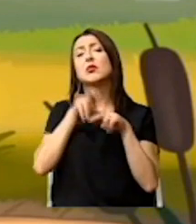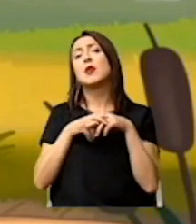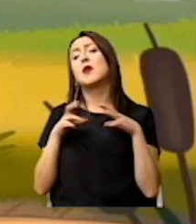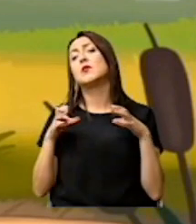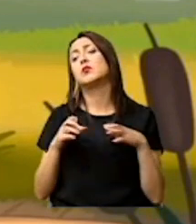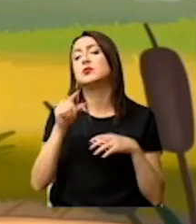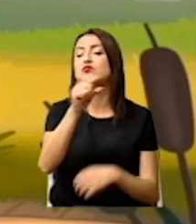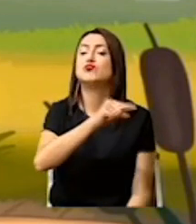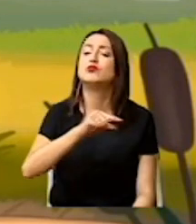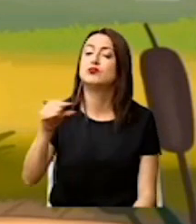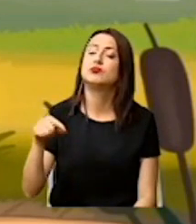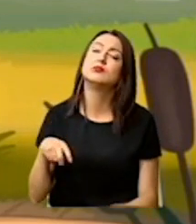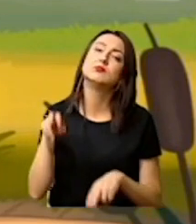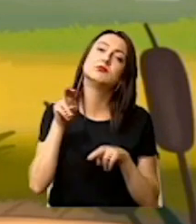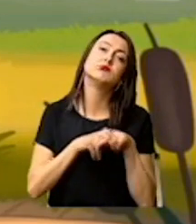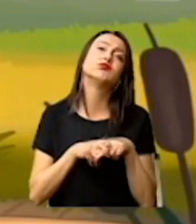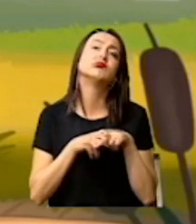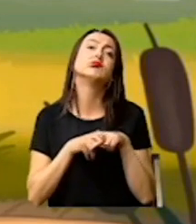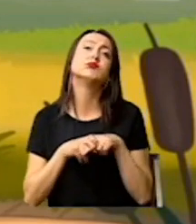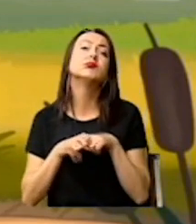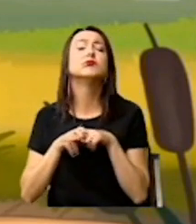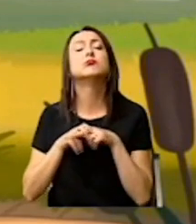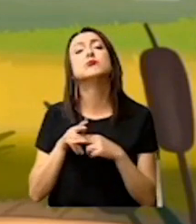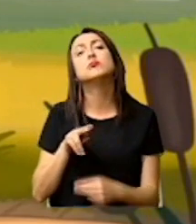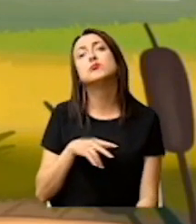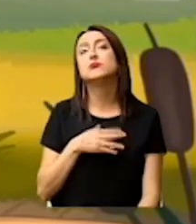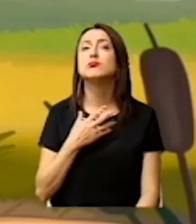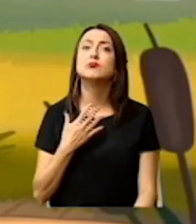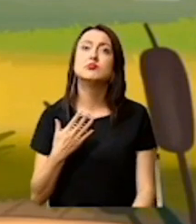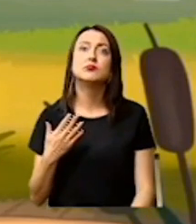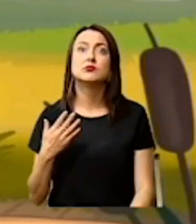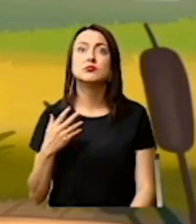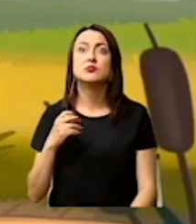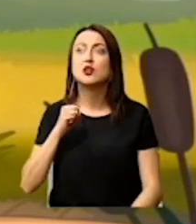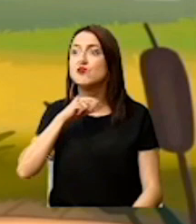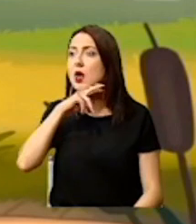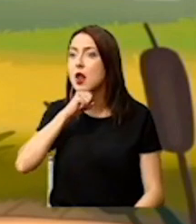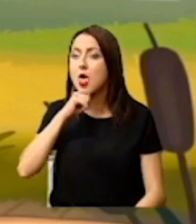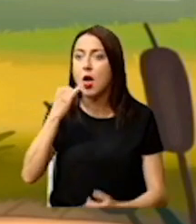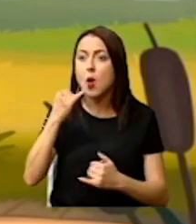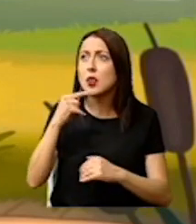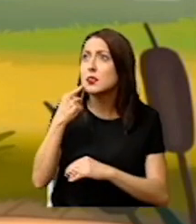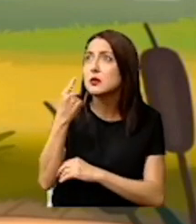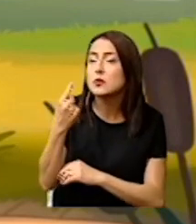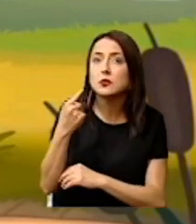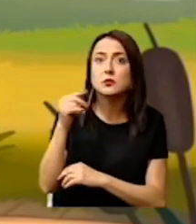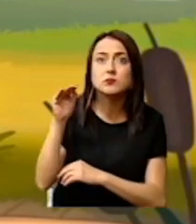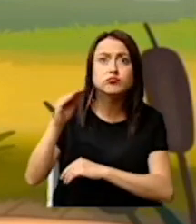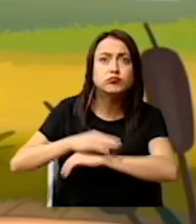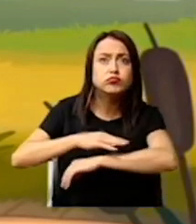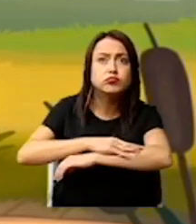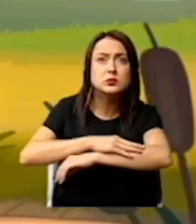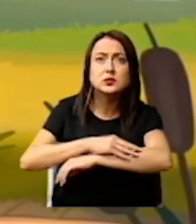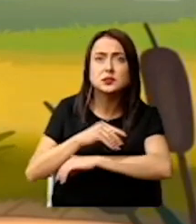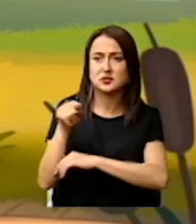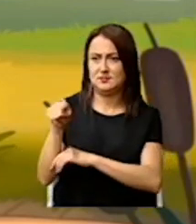lago. De repente, una rana salió del agua y les dijo...